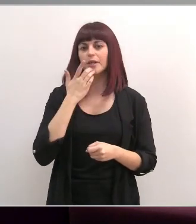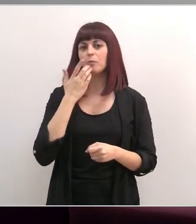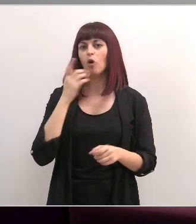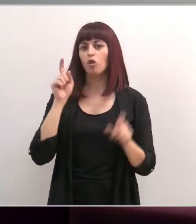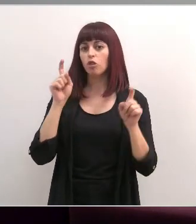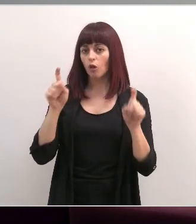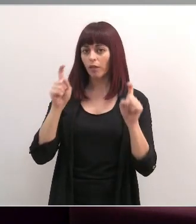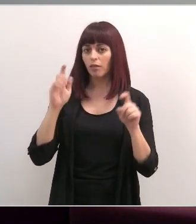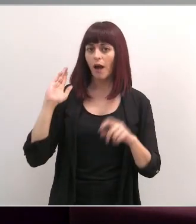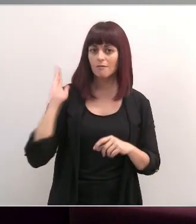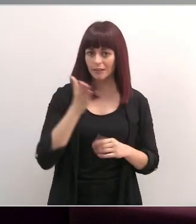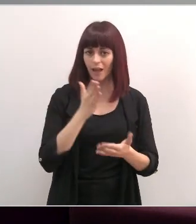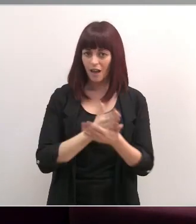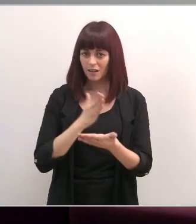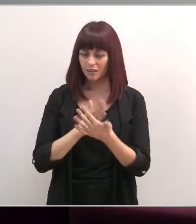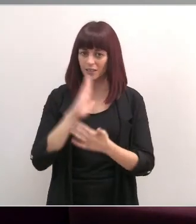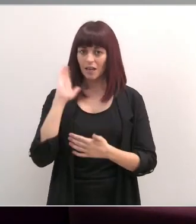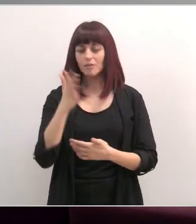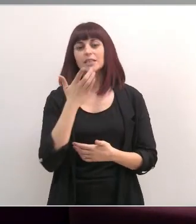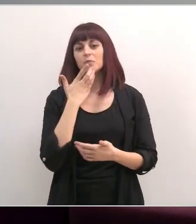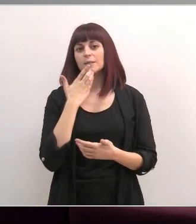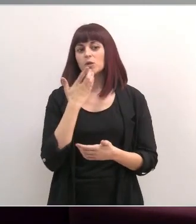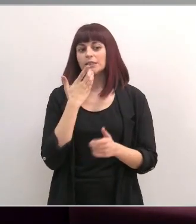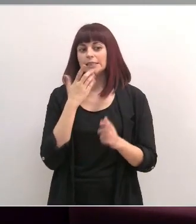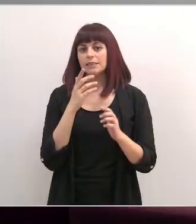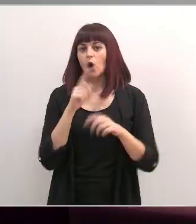docencia, a las clases, si se prolonga más allá de esa hora?